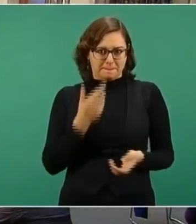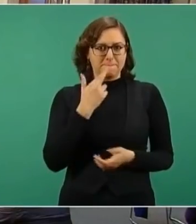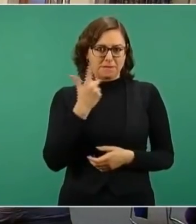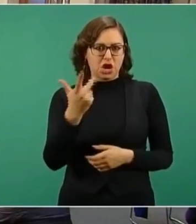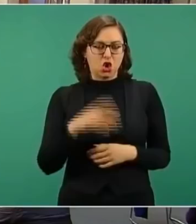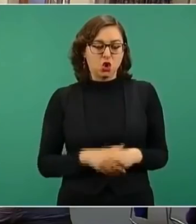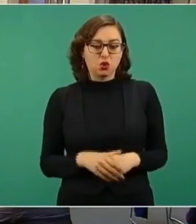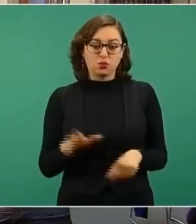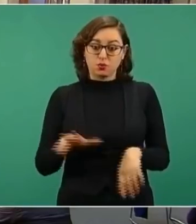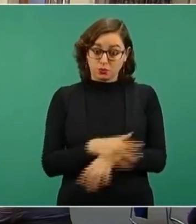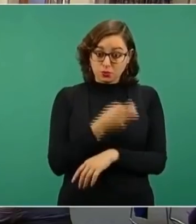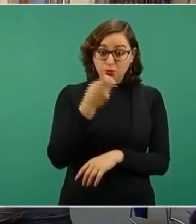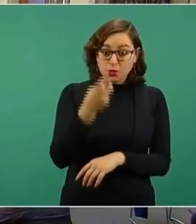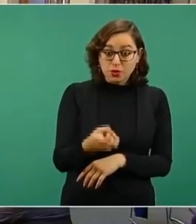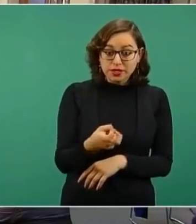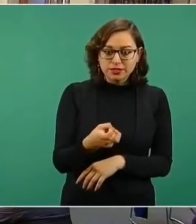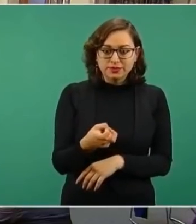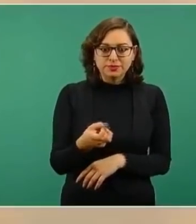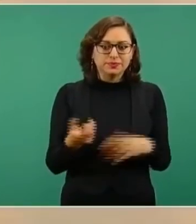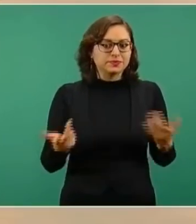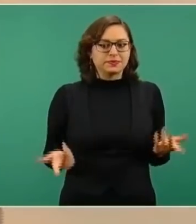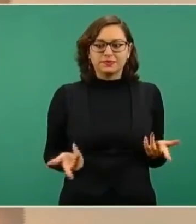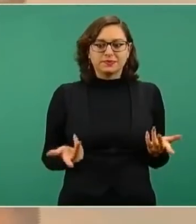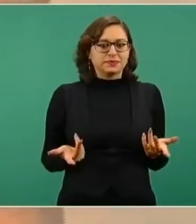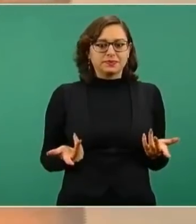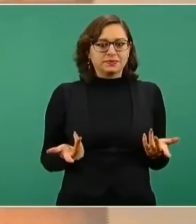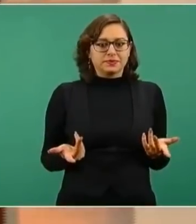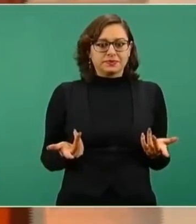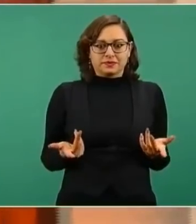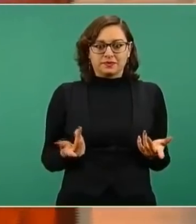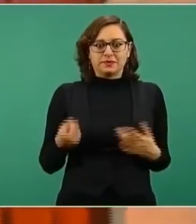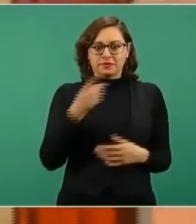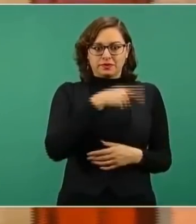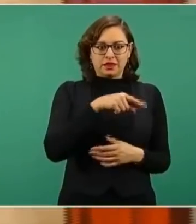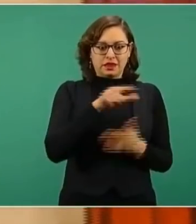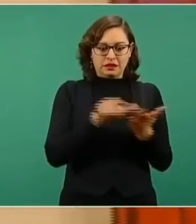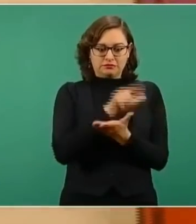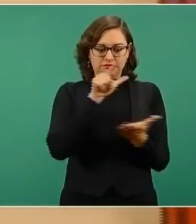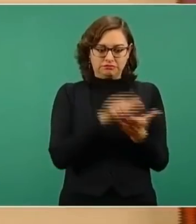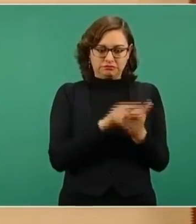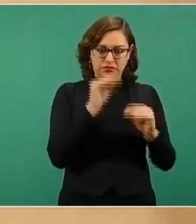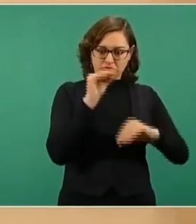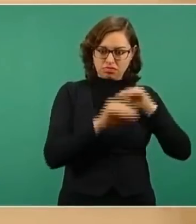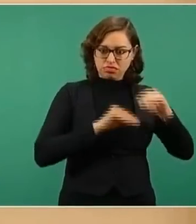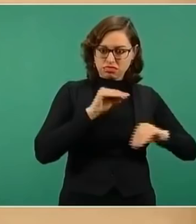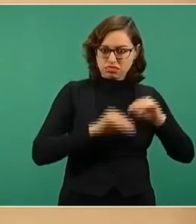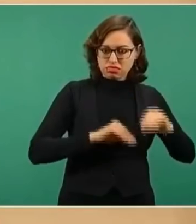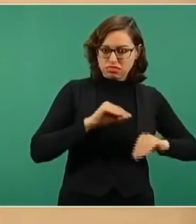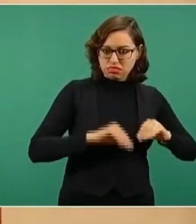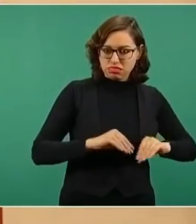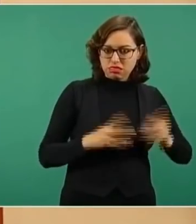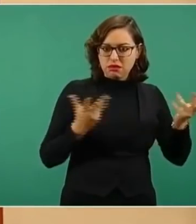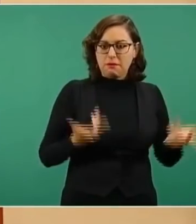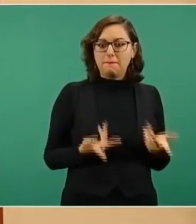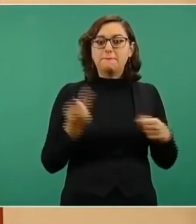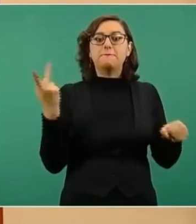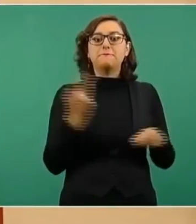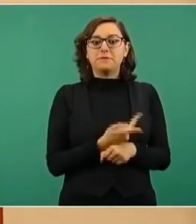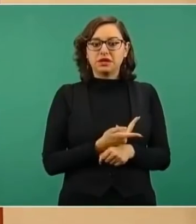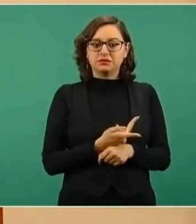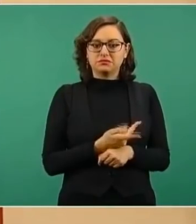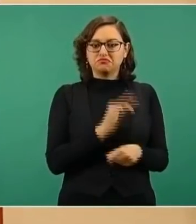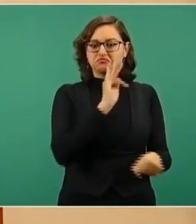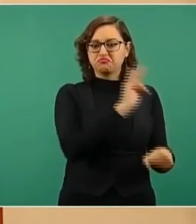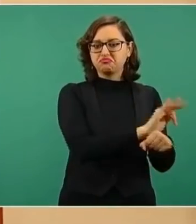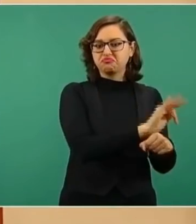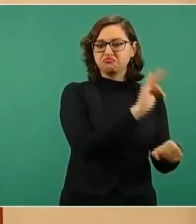esto que hicieron, pues son situaciones estructurales que están ya en las leyes, que generan, que perpetúan, que